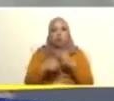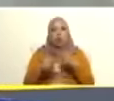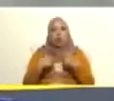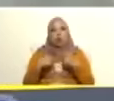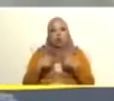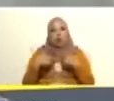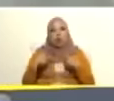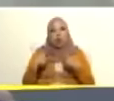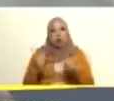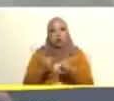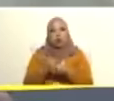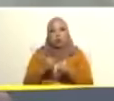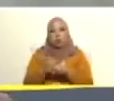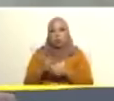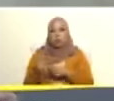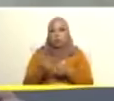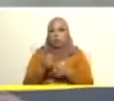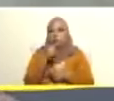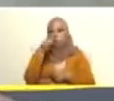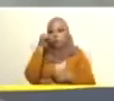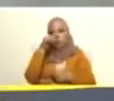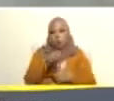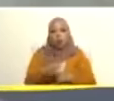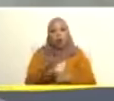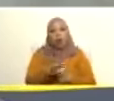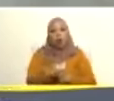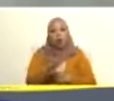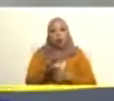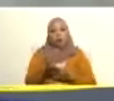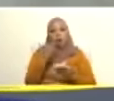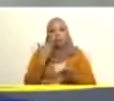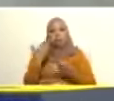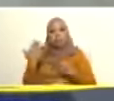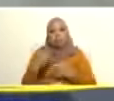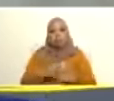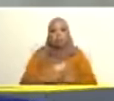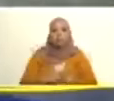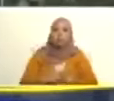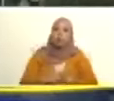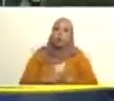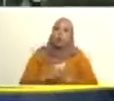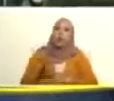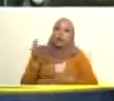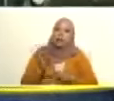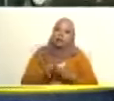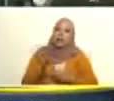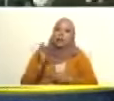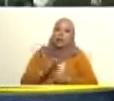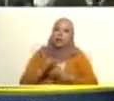la salud, el Estado y los sectores productivos de Venezuela. Bueno, excelente.